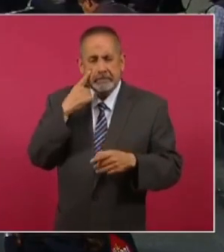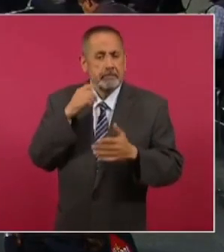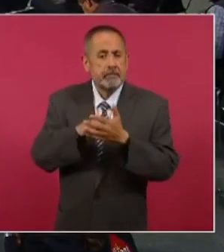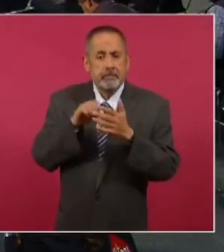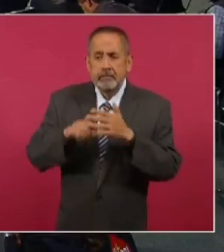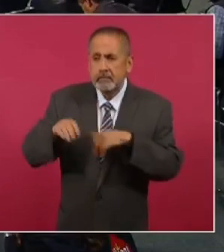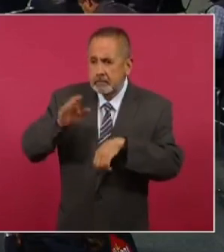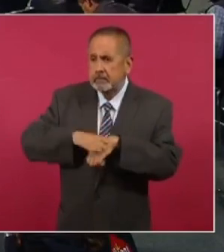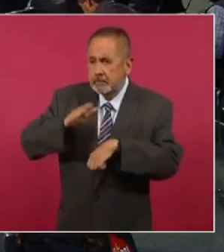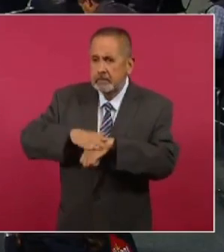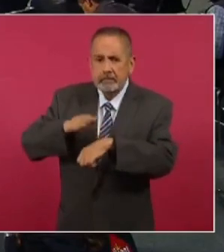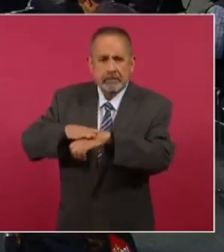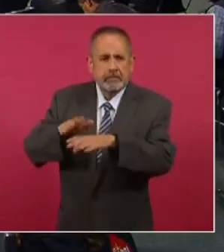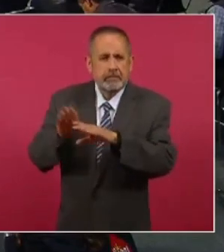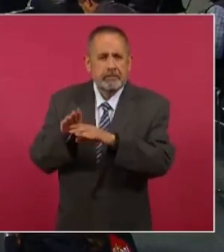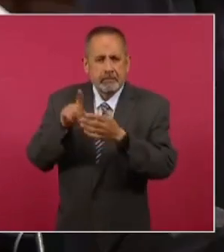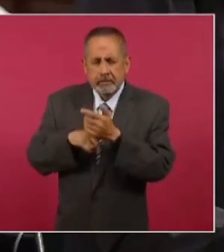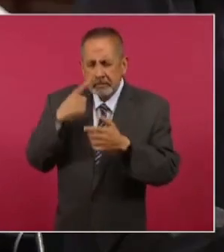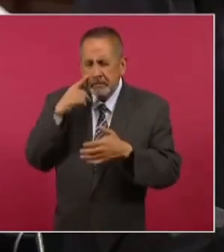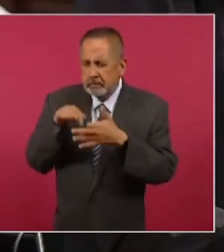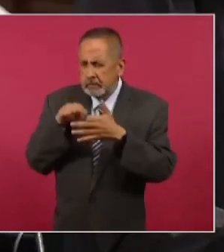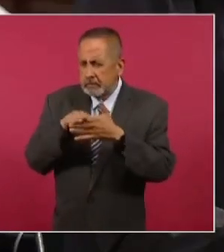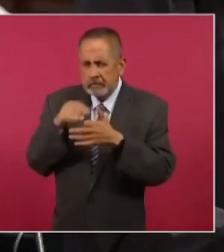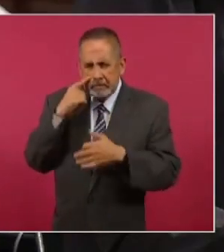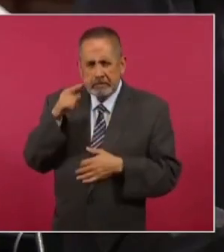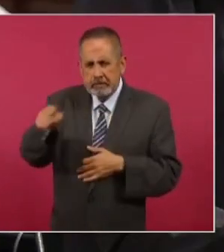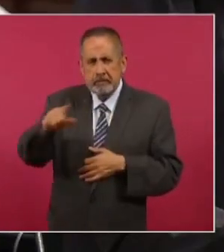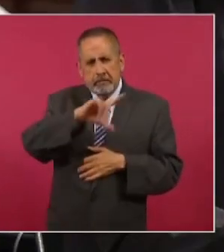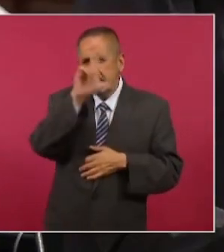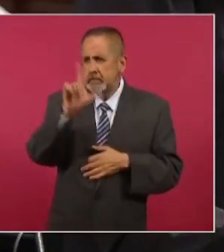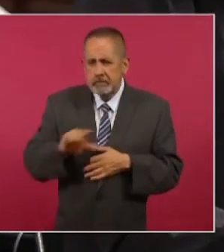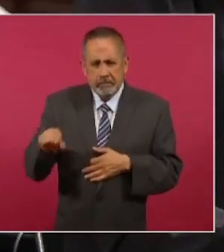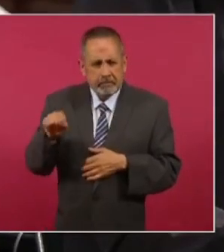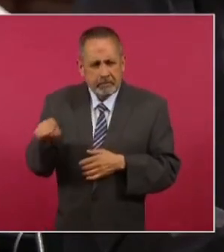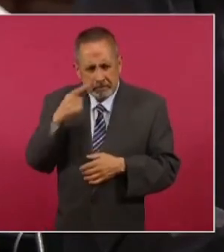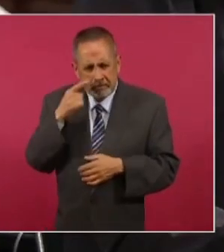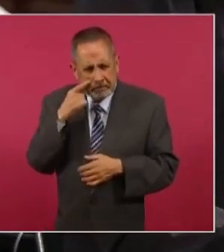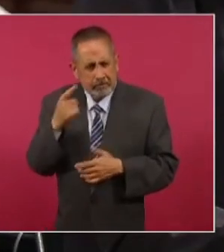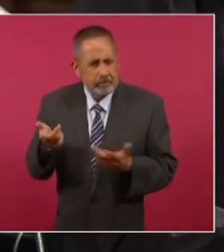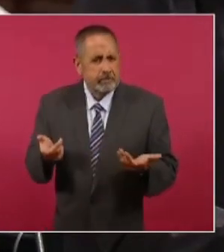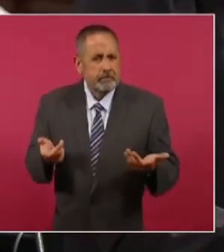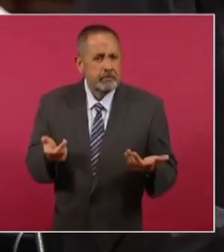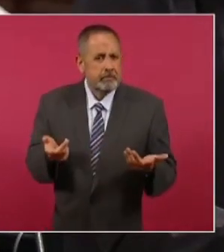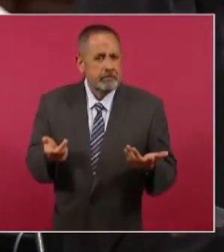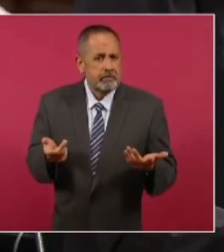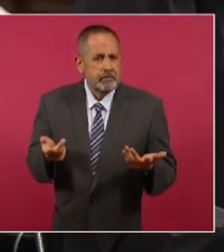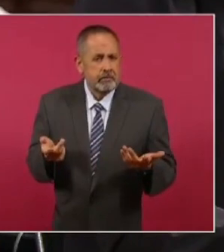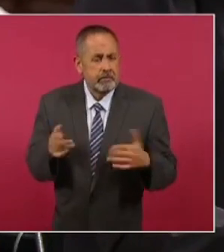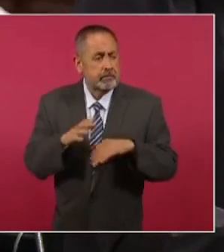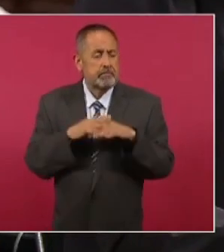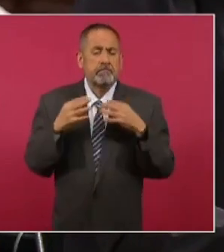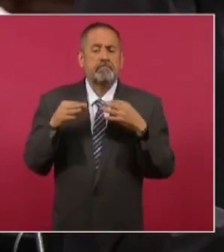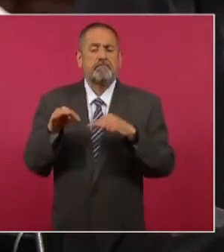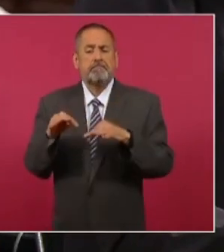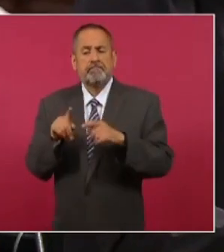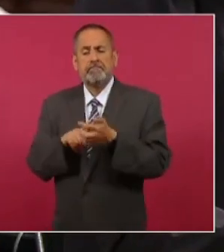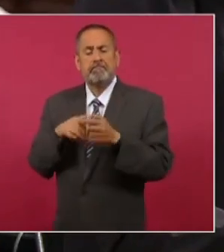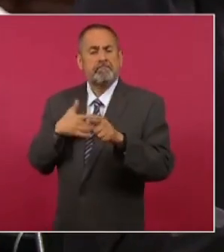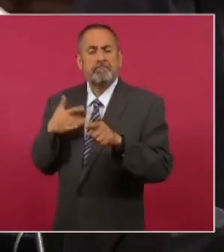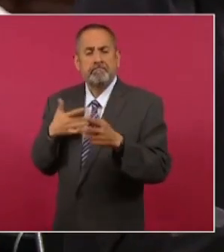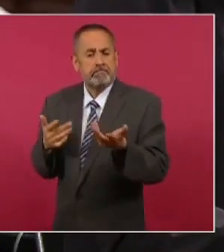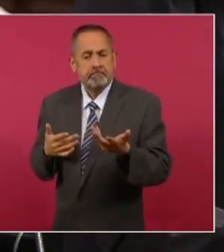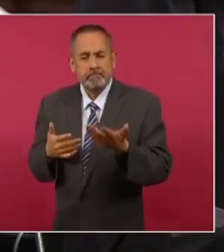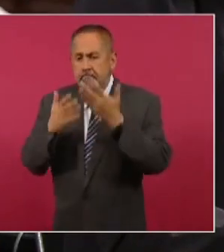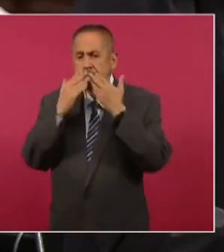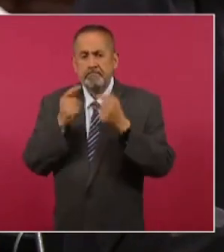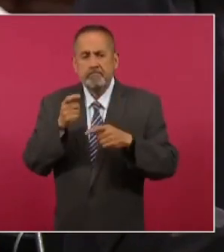pues cada vez más frecuentes a nivel nacional porque la percepción también que se tiene es que no